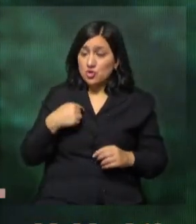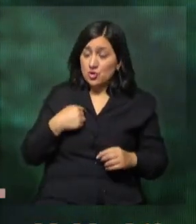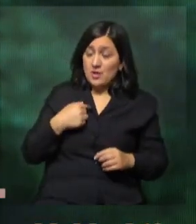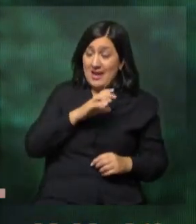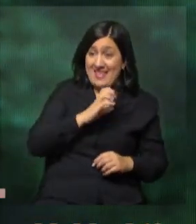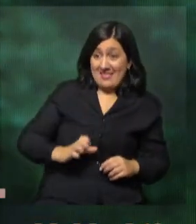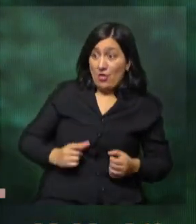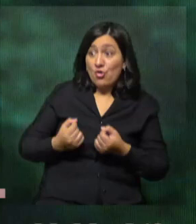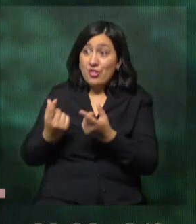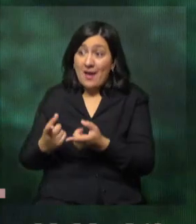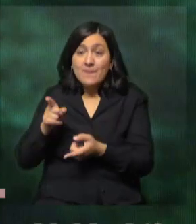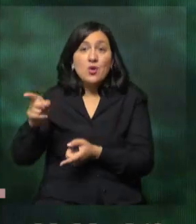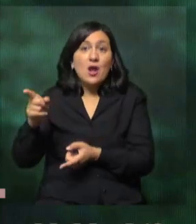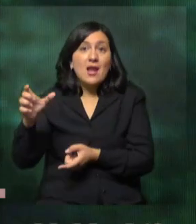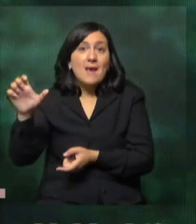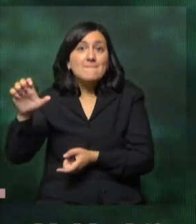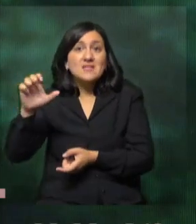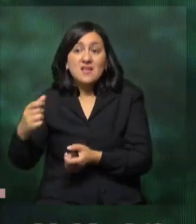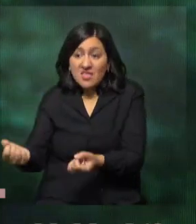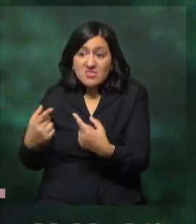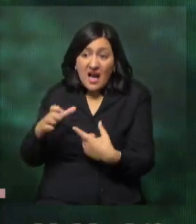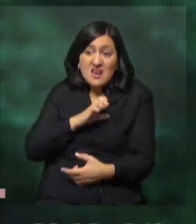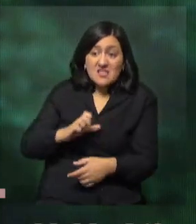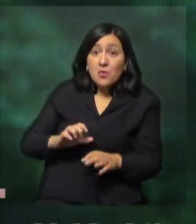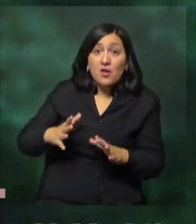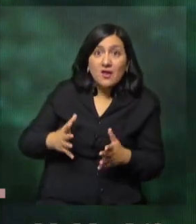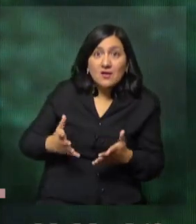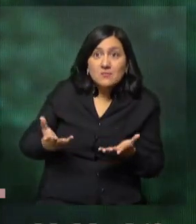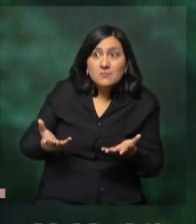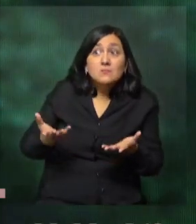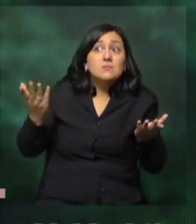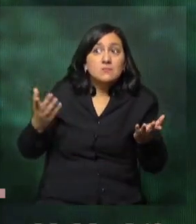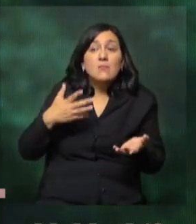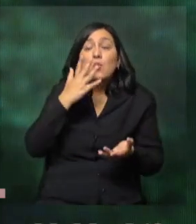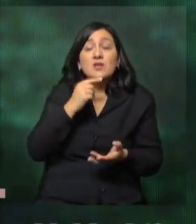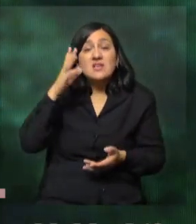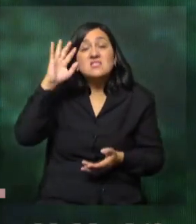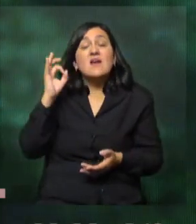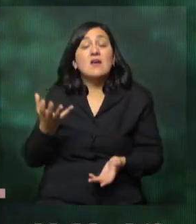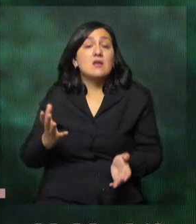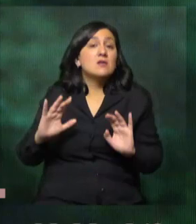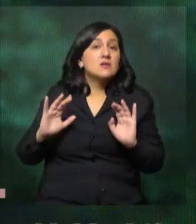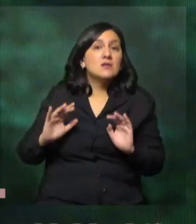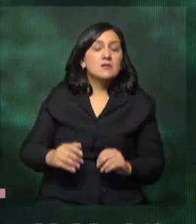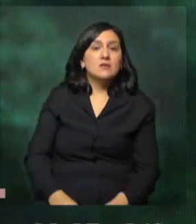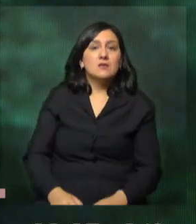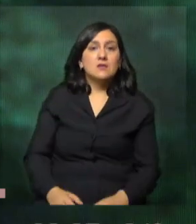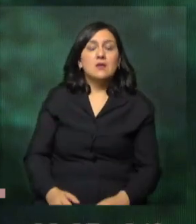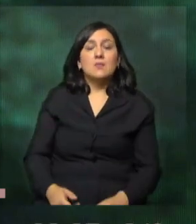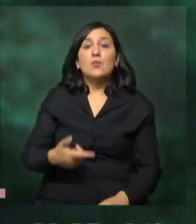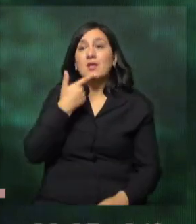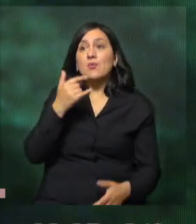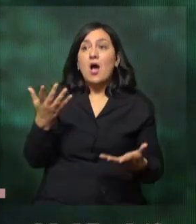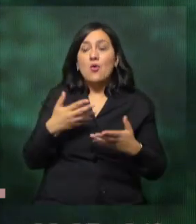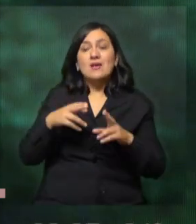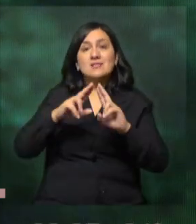se le pide. Bueno, qué contrapartidas se le pide ahora para exonerar a los grandes productores, porque no solo se le va